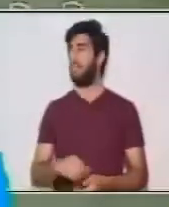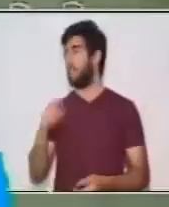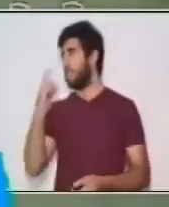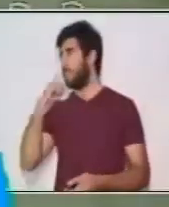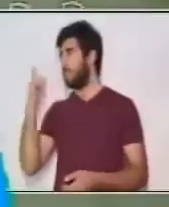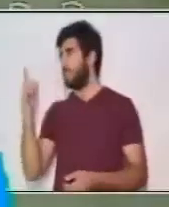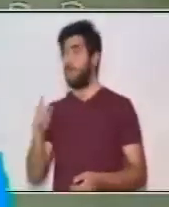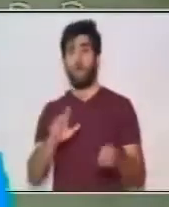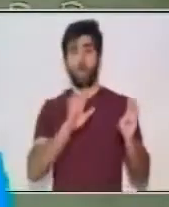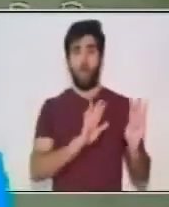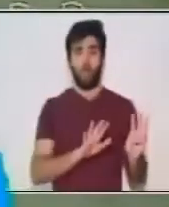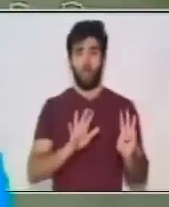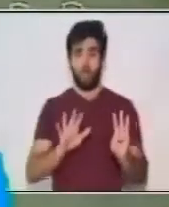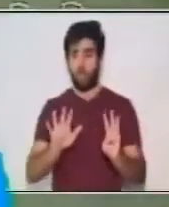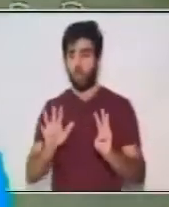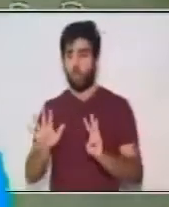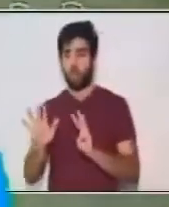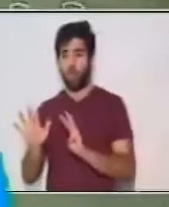5 ochos, que sería